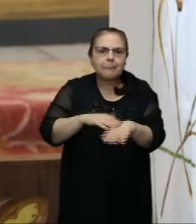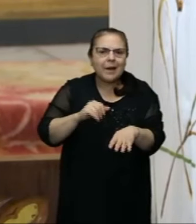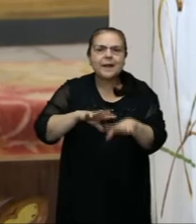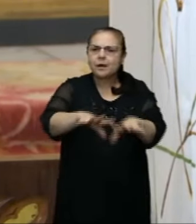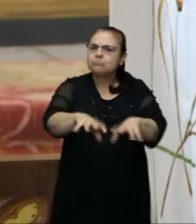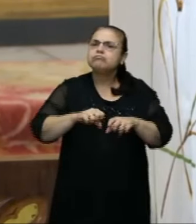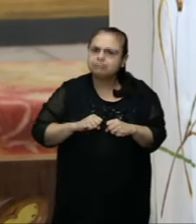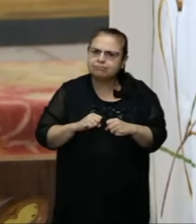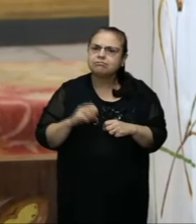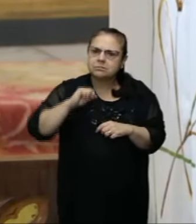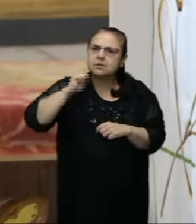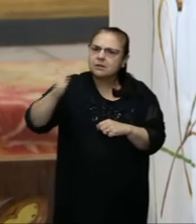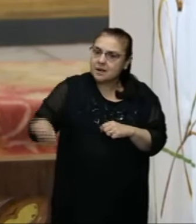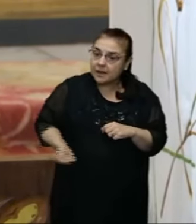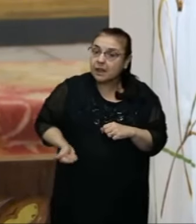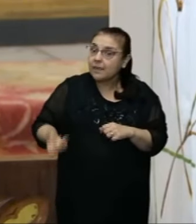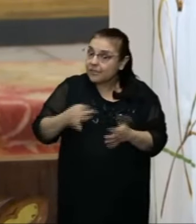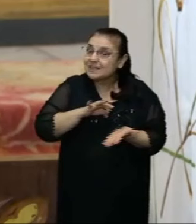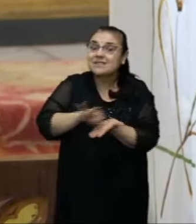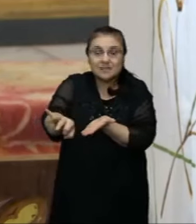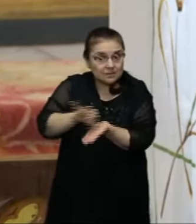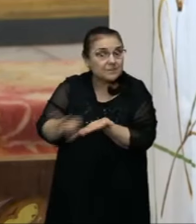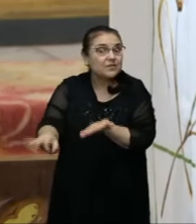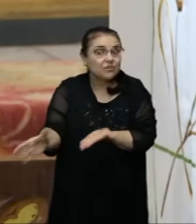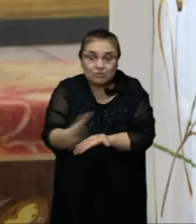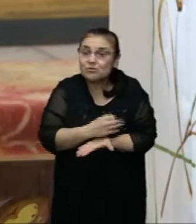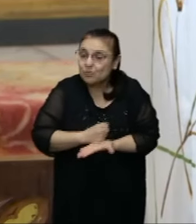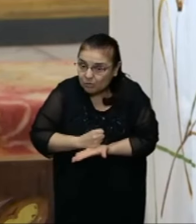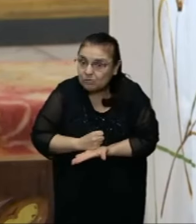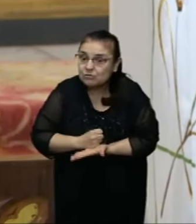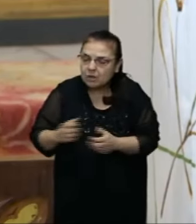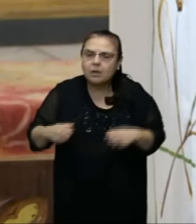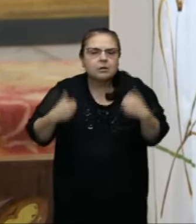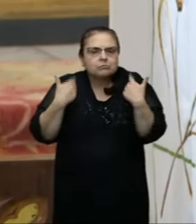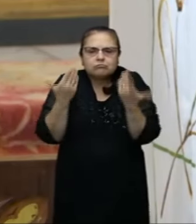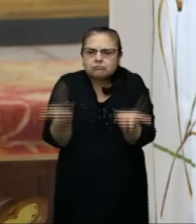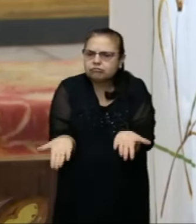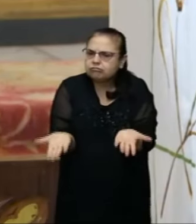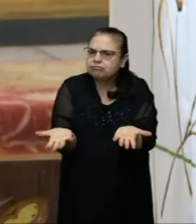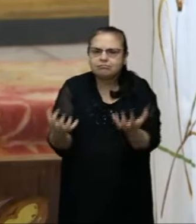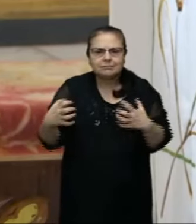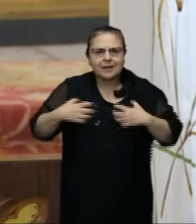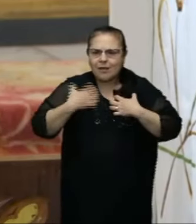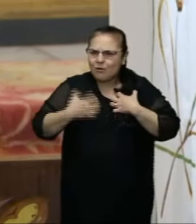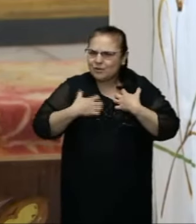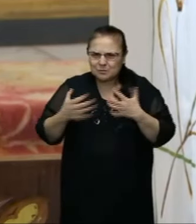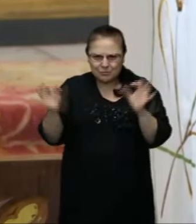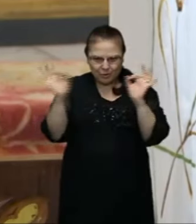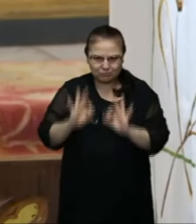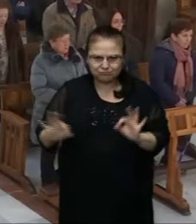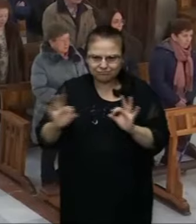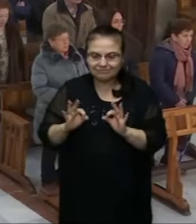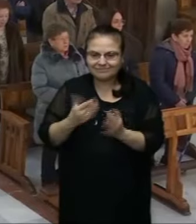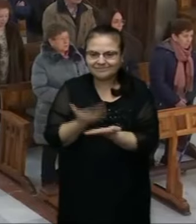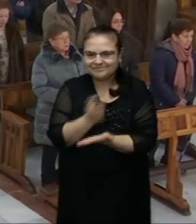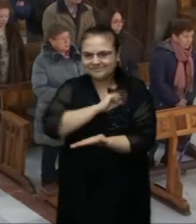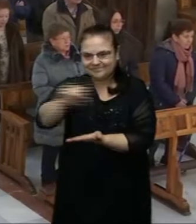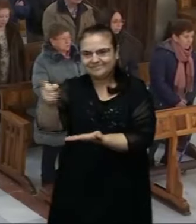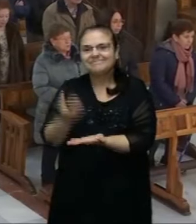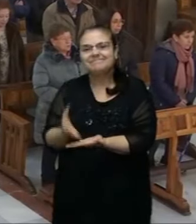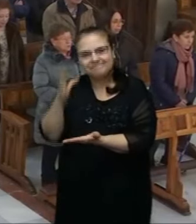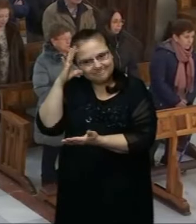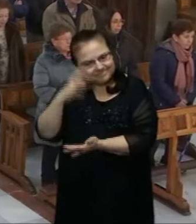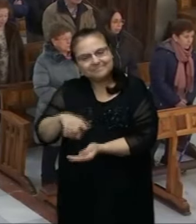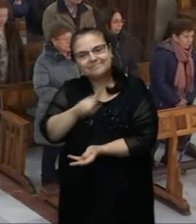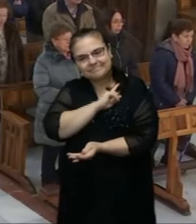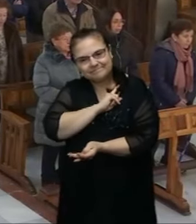que sus riquezas están al servicio de todos y las empleen sin egoísmos. Roguemos al Señor. Te